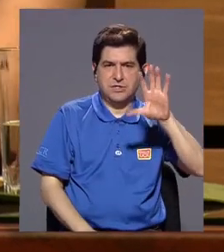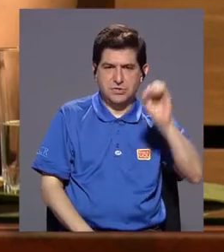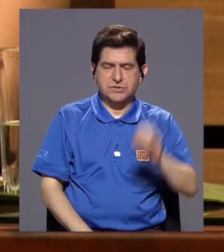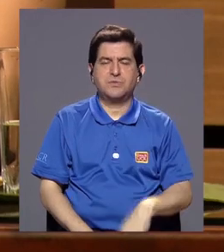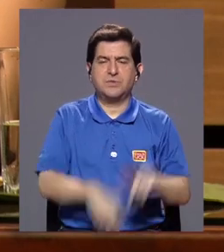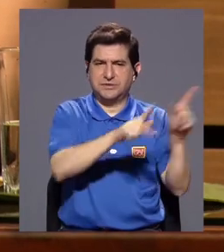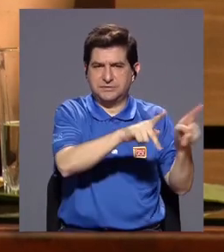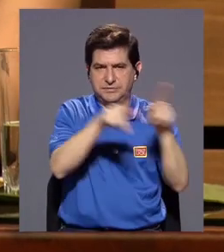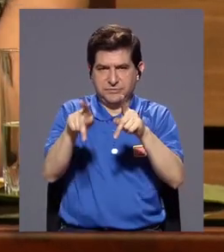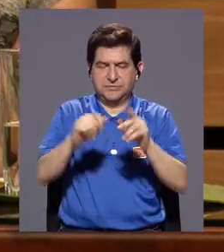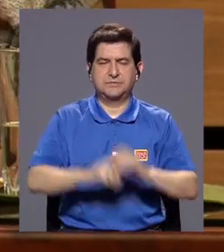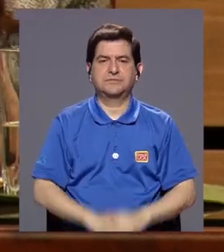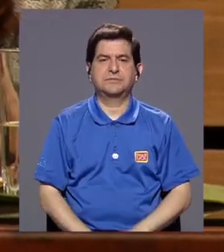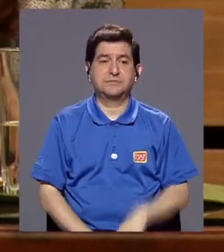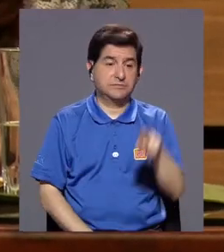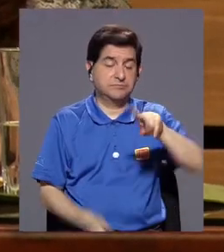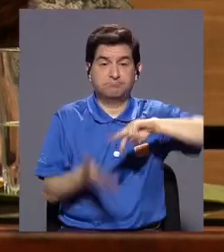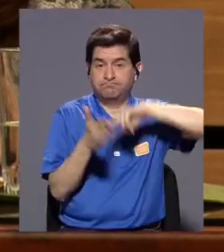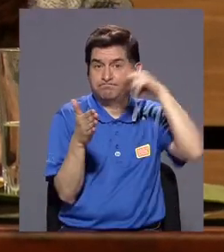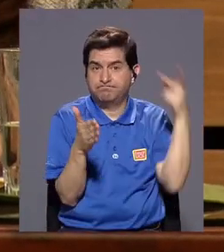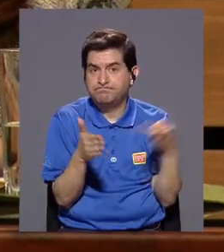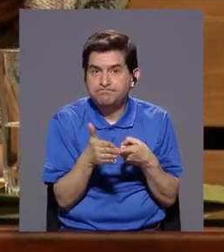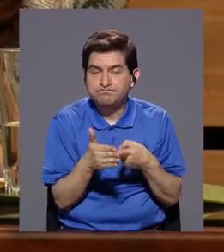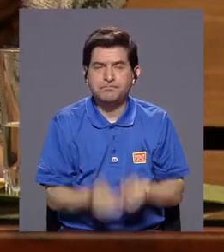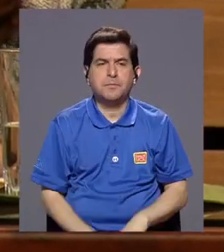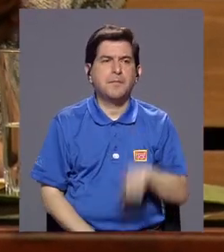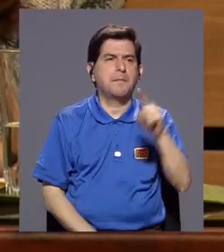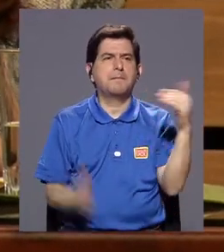350 usuarios. Esto representa